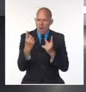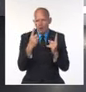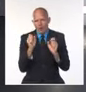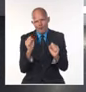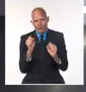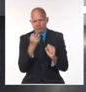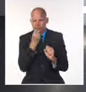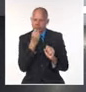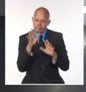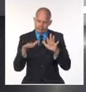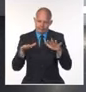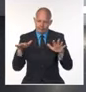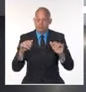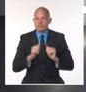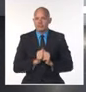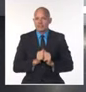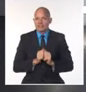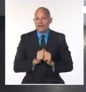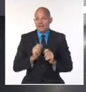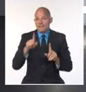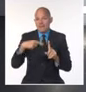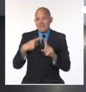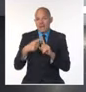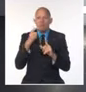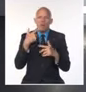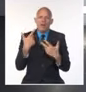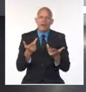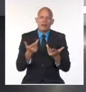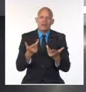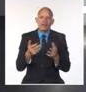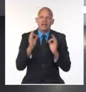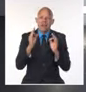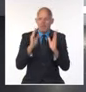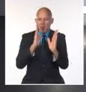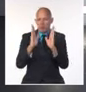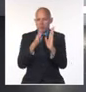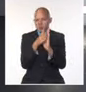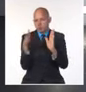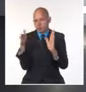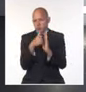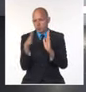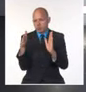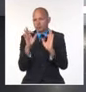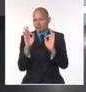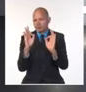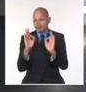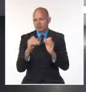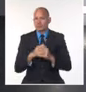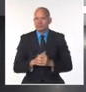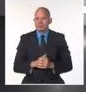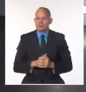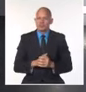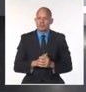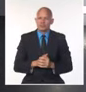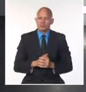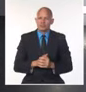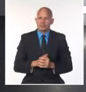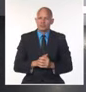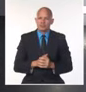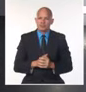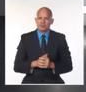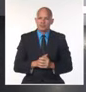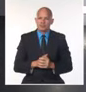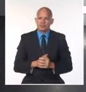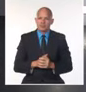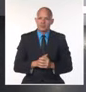localidades y también serán más numerosas principalmente hacia zonas del interior de todo nuestro territorio y en